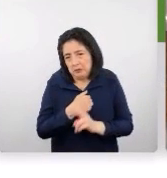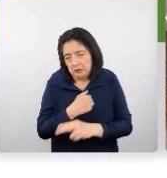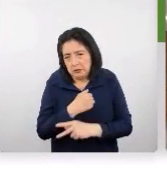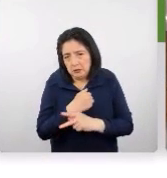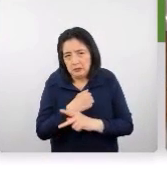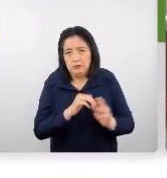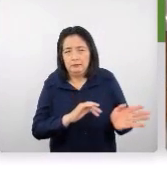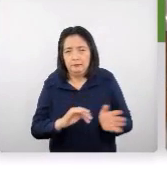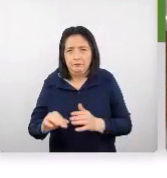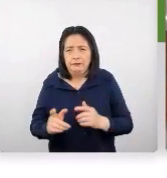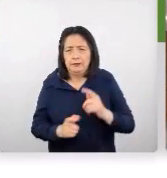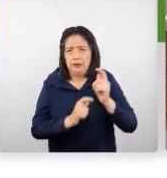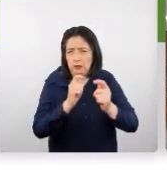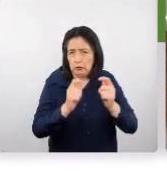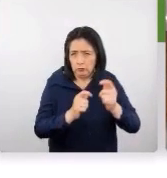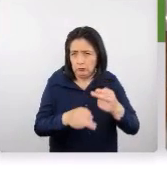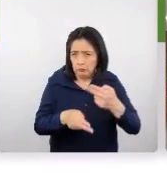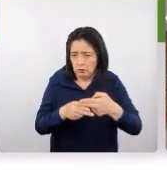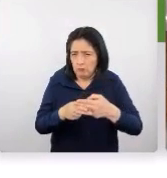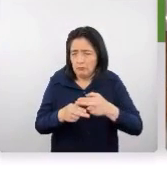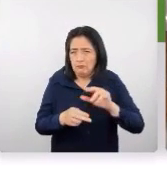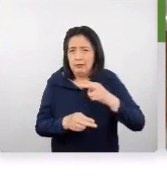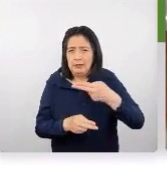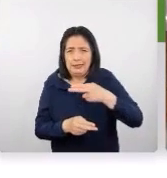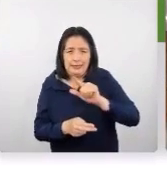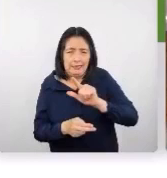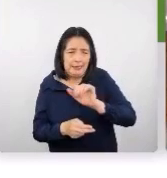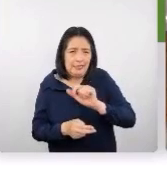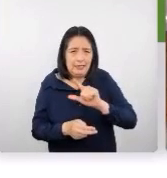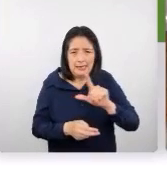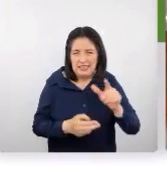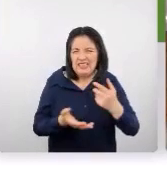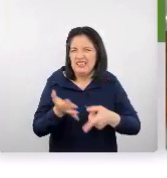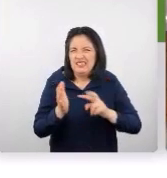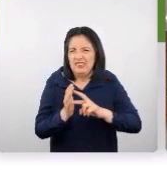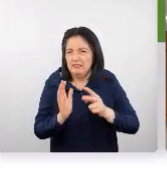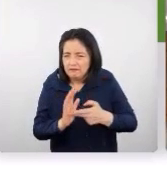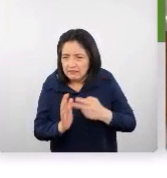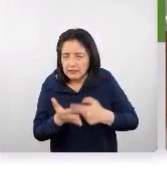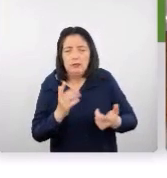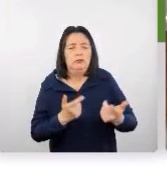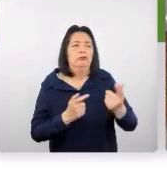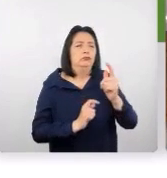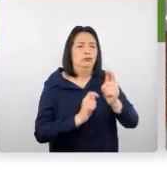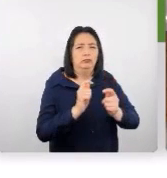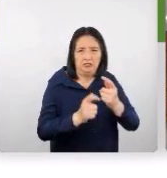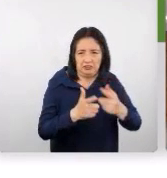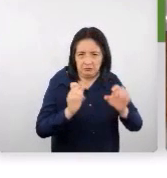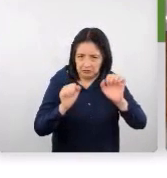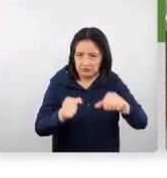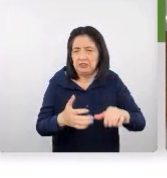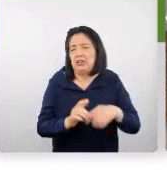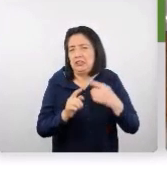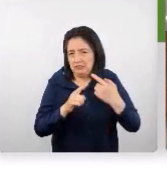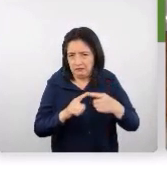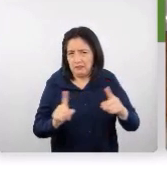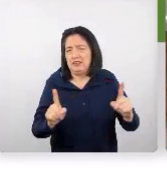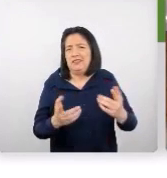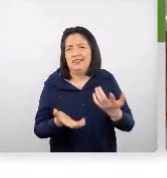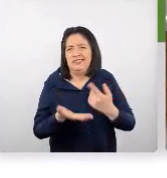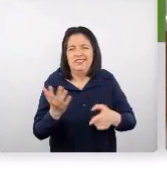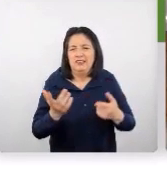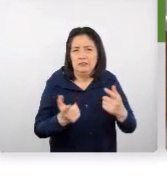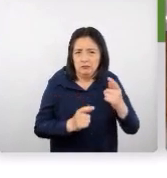El turismo halal, hoy por hoy, es un turismo que está marcando cierta diferencia y es un turismo